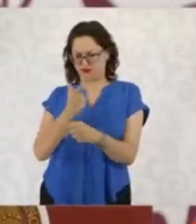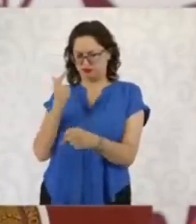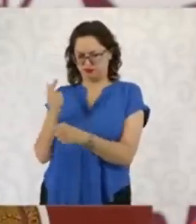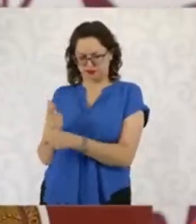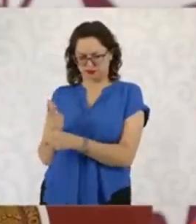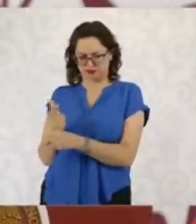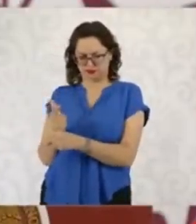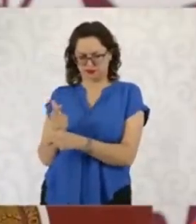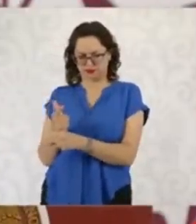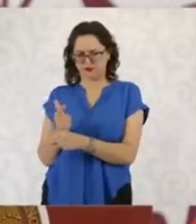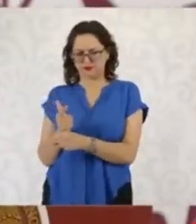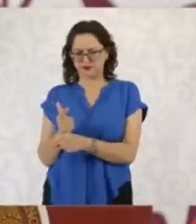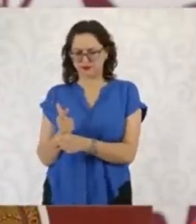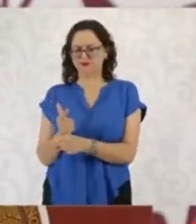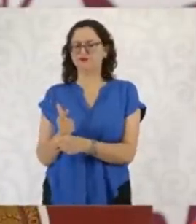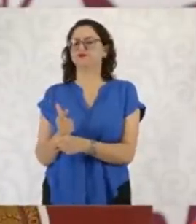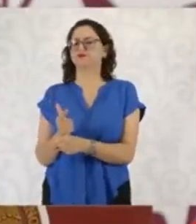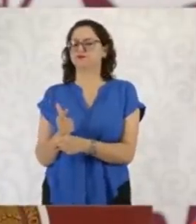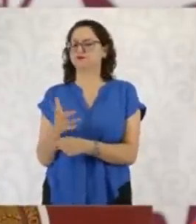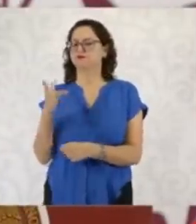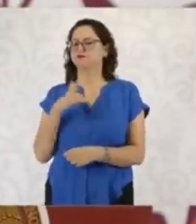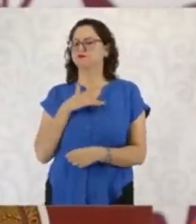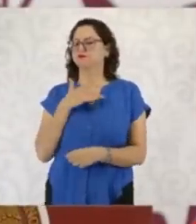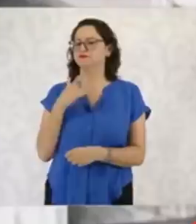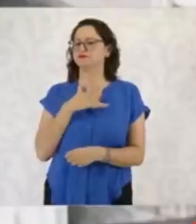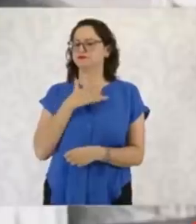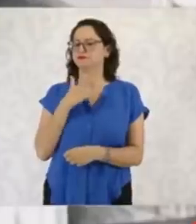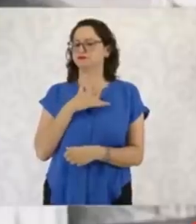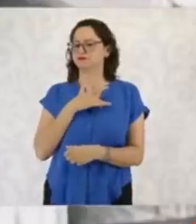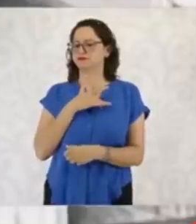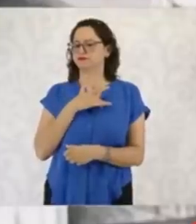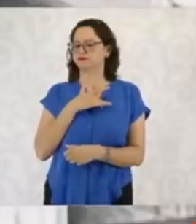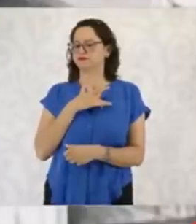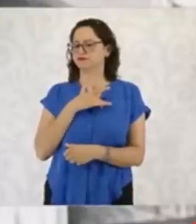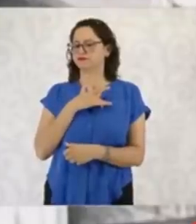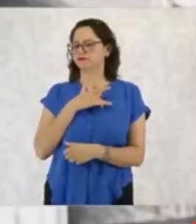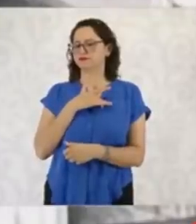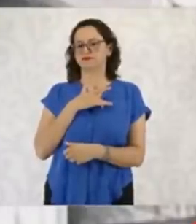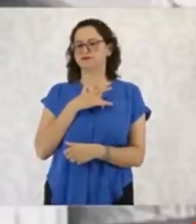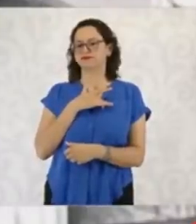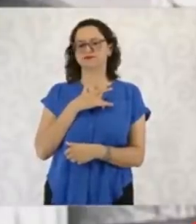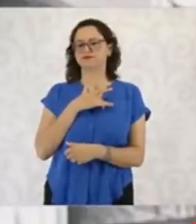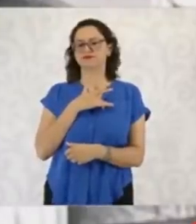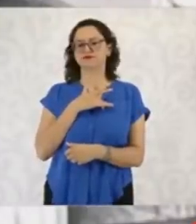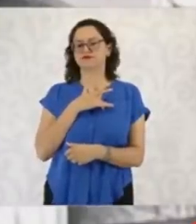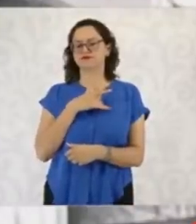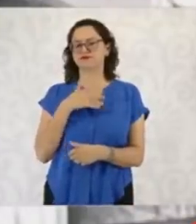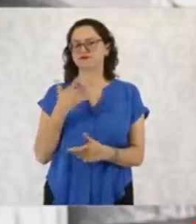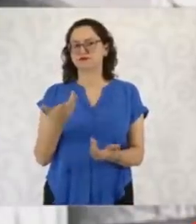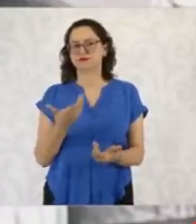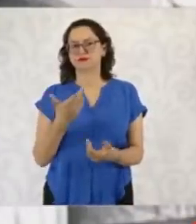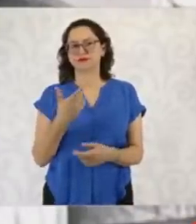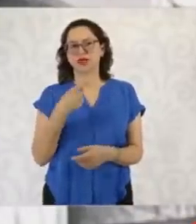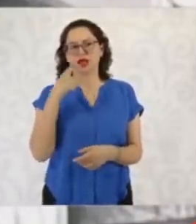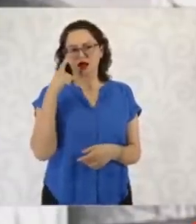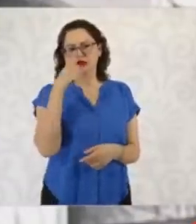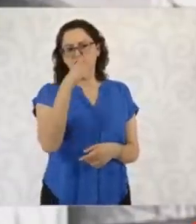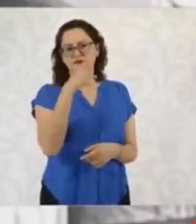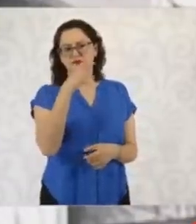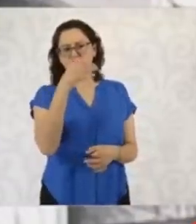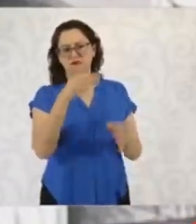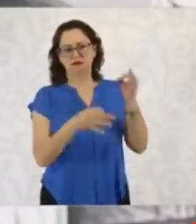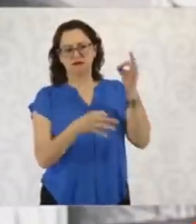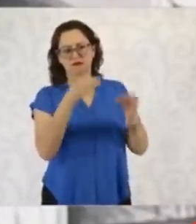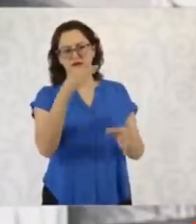y decidió presentar una demanda de carácter civil en